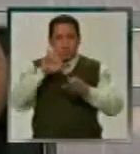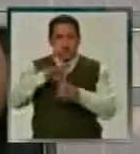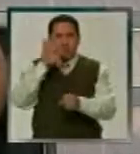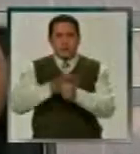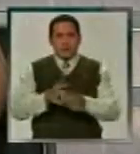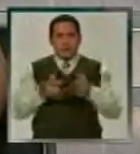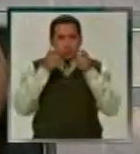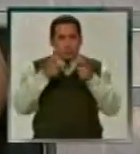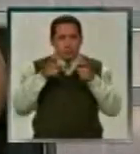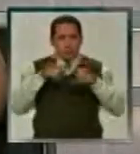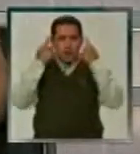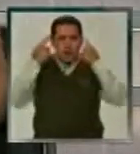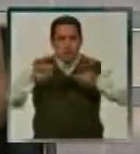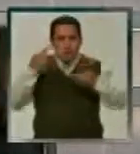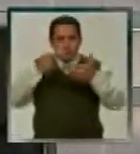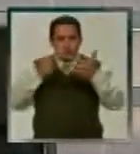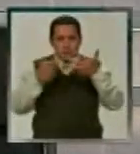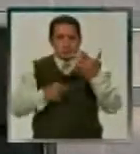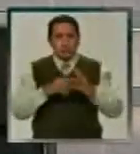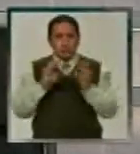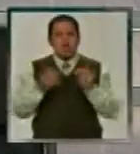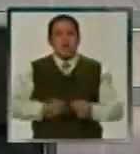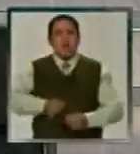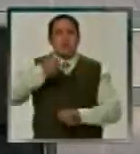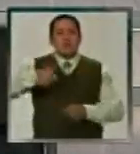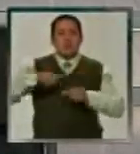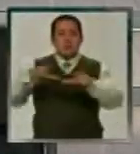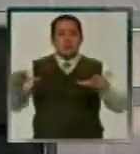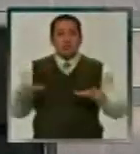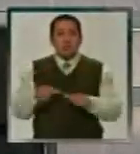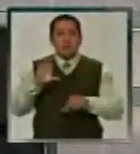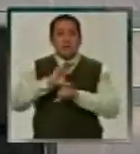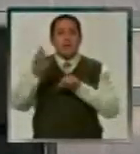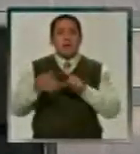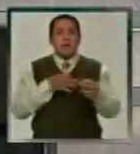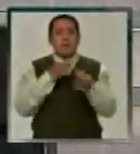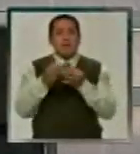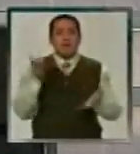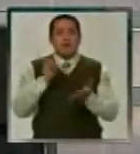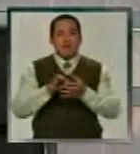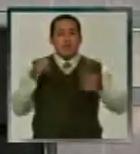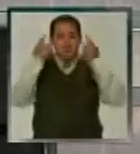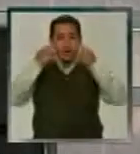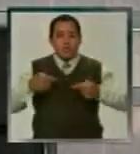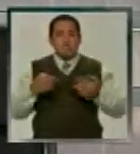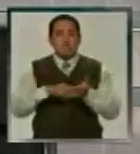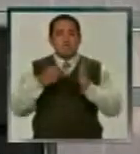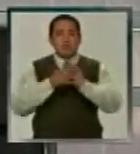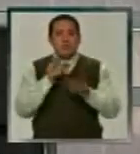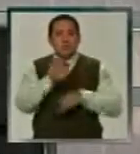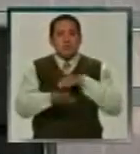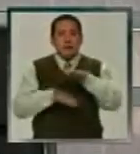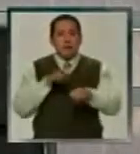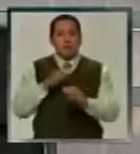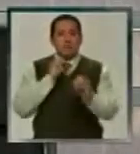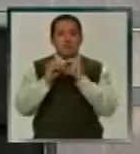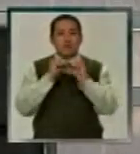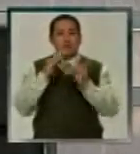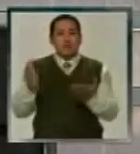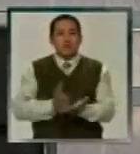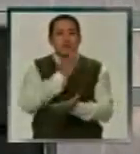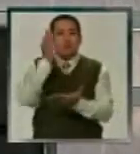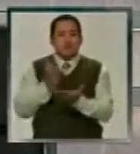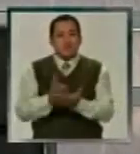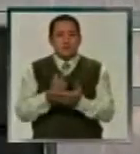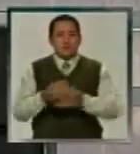las disposiciones para el peritaje, las autoridades de la ciudad norandina señalaron que el acuerdo constituye un paso